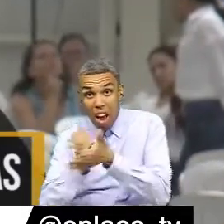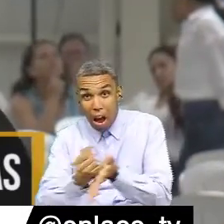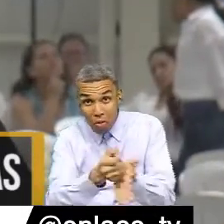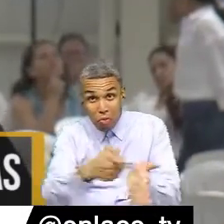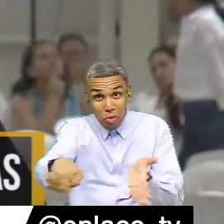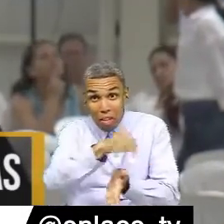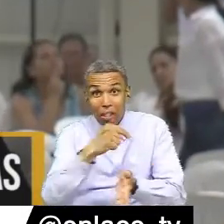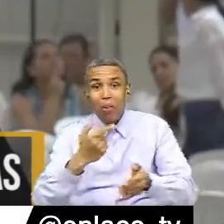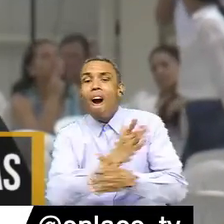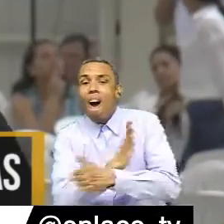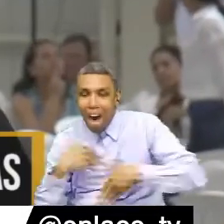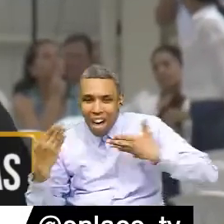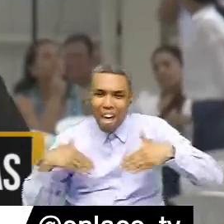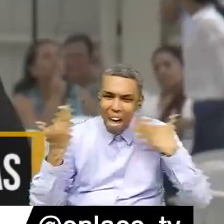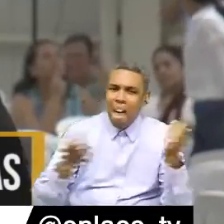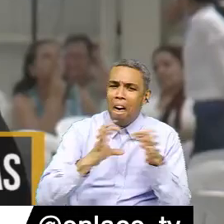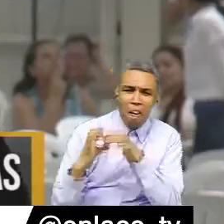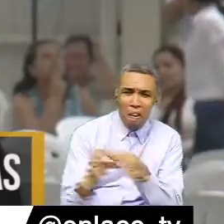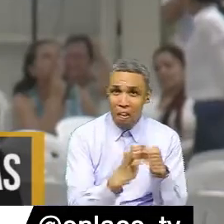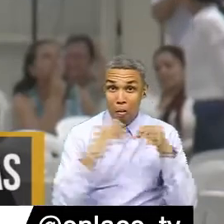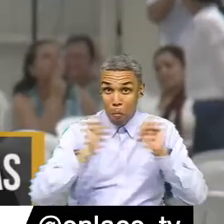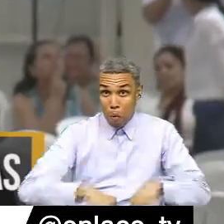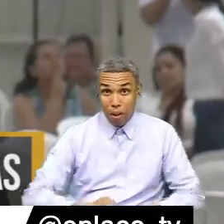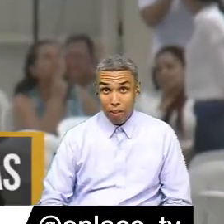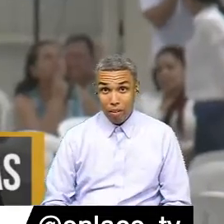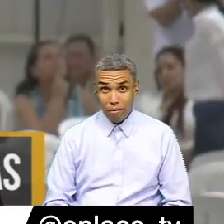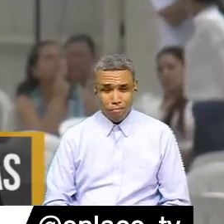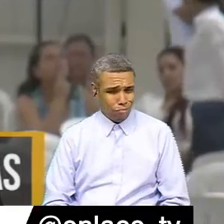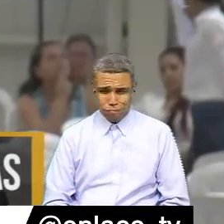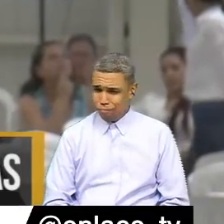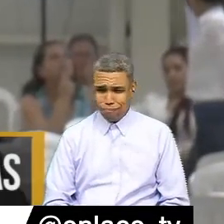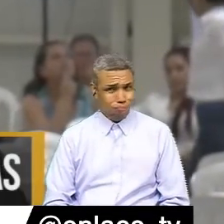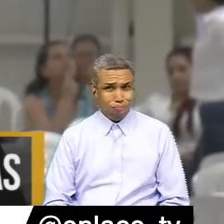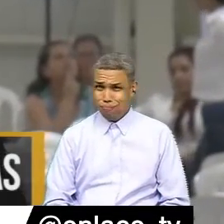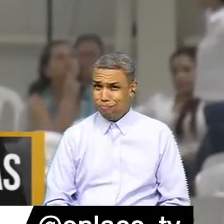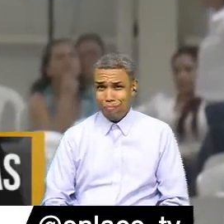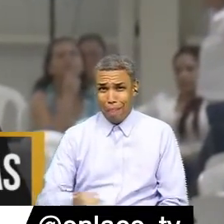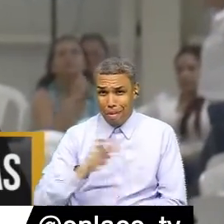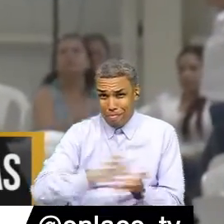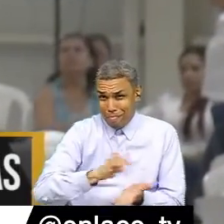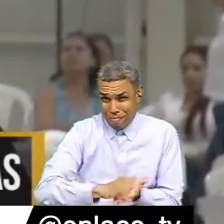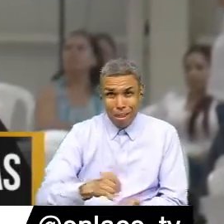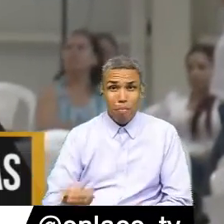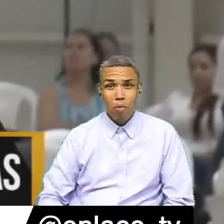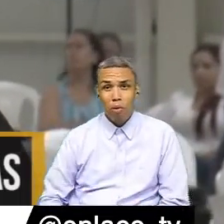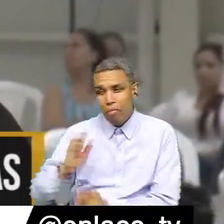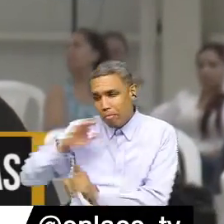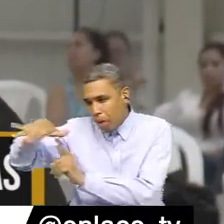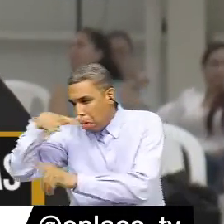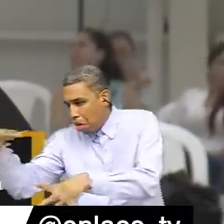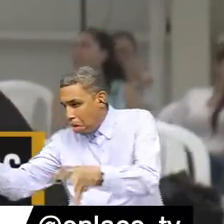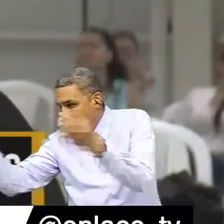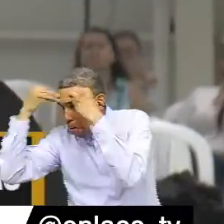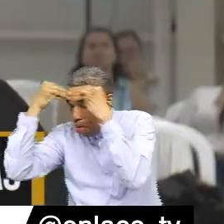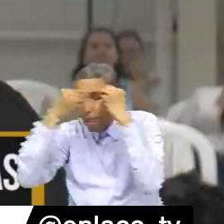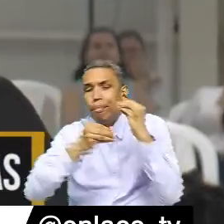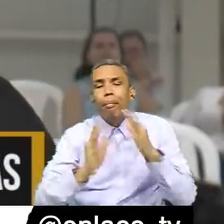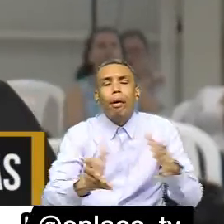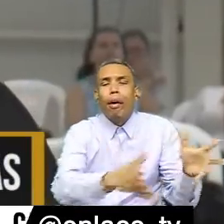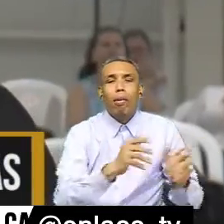a la alegría la felicidad a disfrutar y a sentir el prim como el primer día de trabajo que sentía en esa motivación y esa alegría